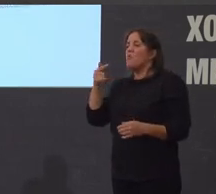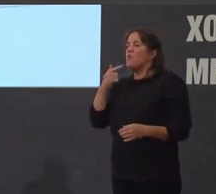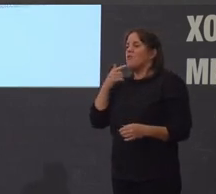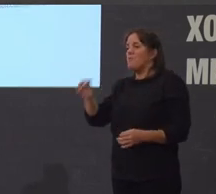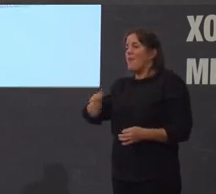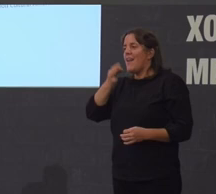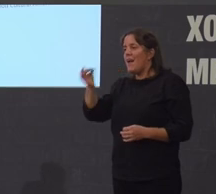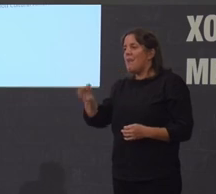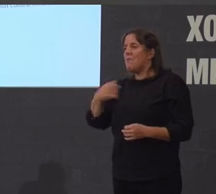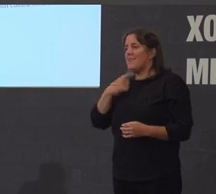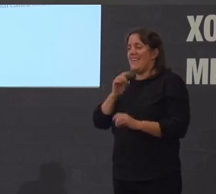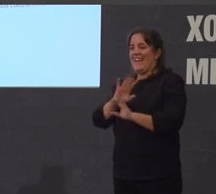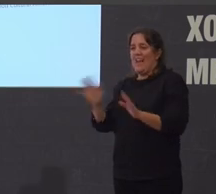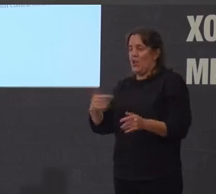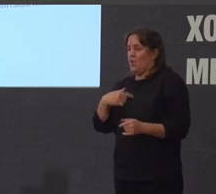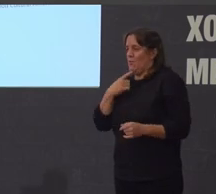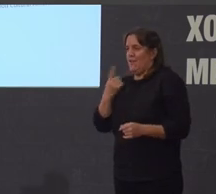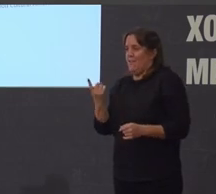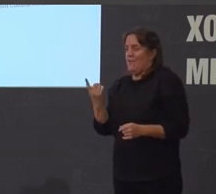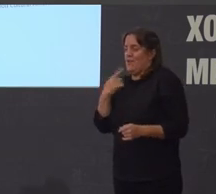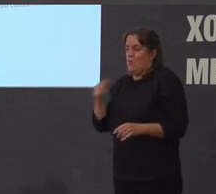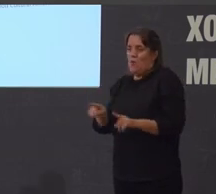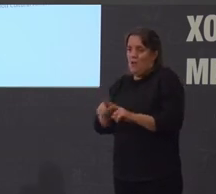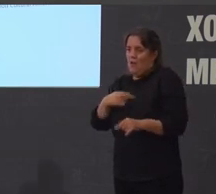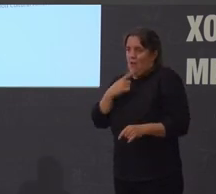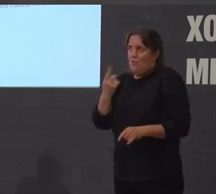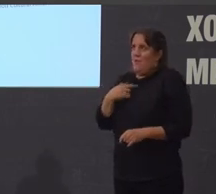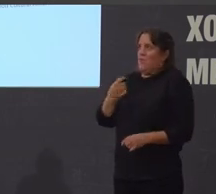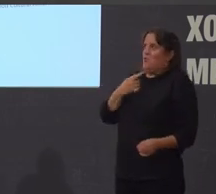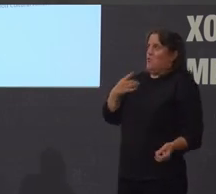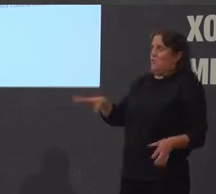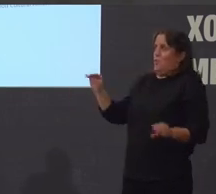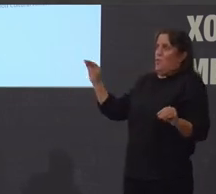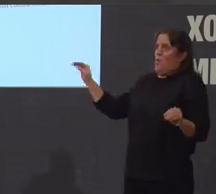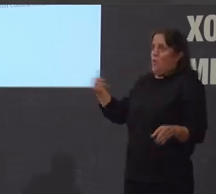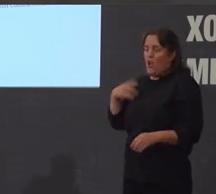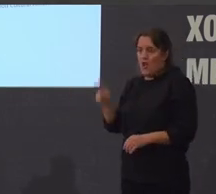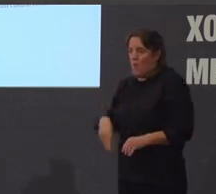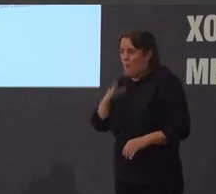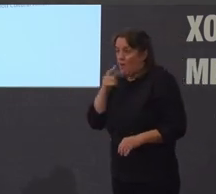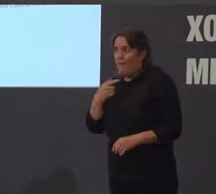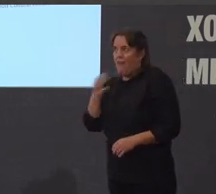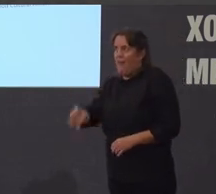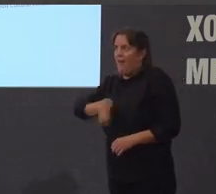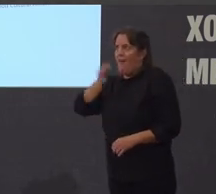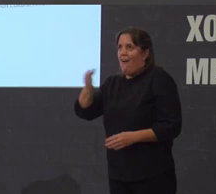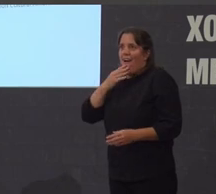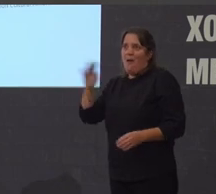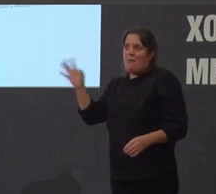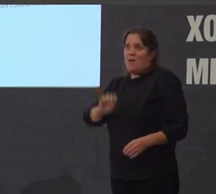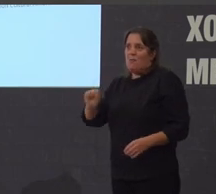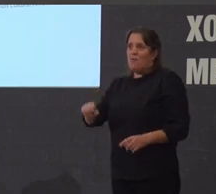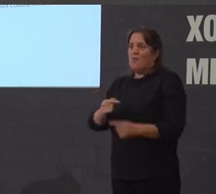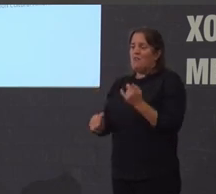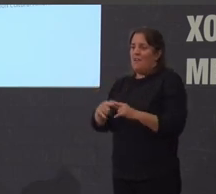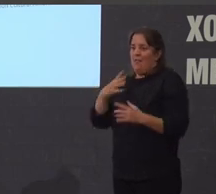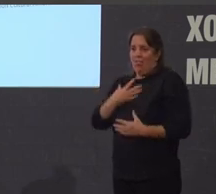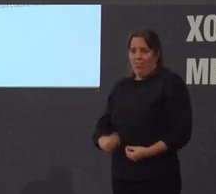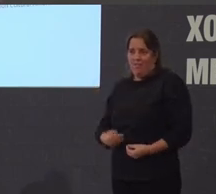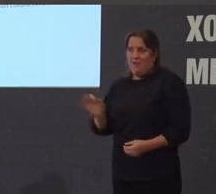está claro que voy a decepcionarlos porque después de pagar también evidentemente un sentirse